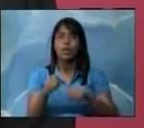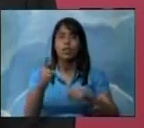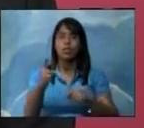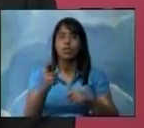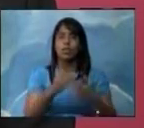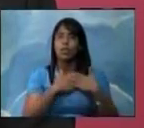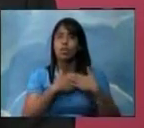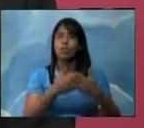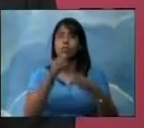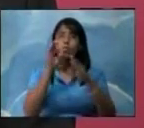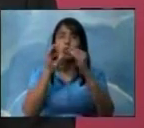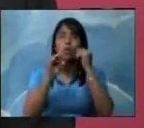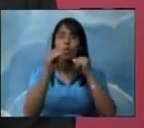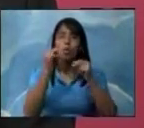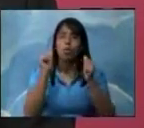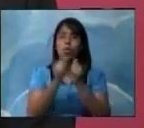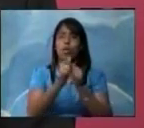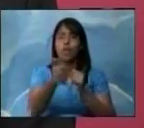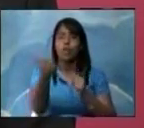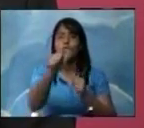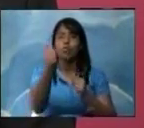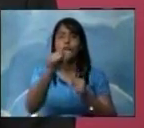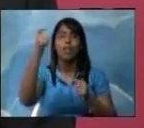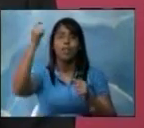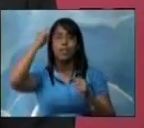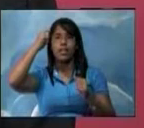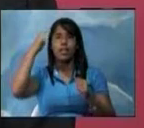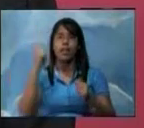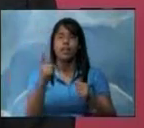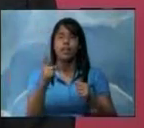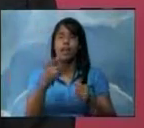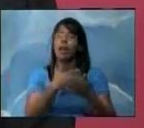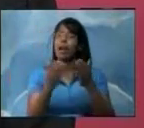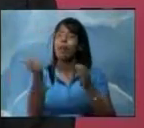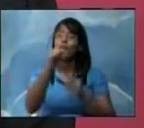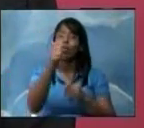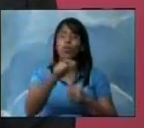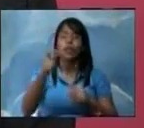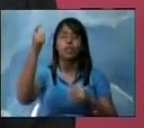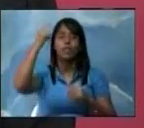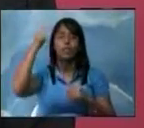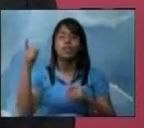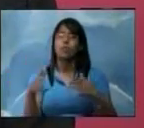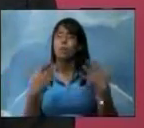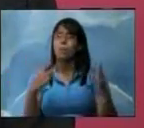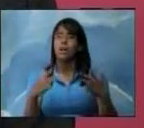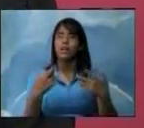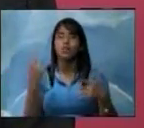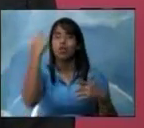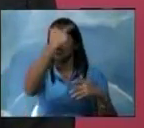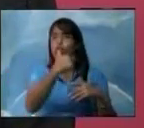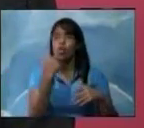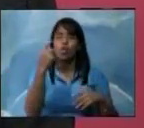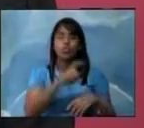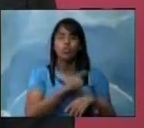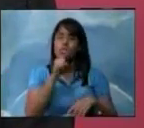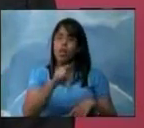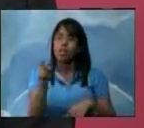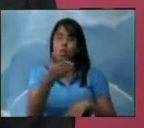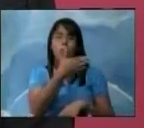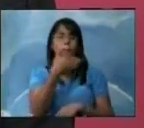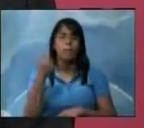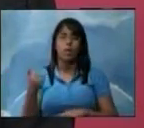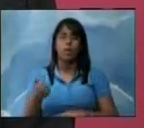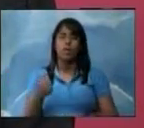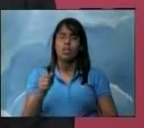y probó con ellos 10 días. Y al cabo de los 10 días, pareció el rostro de ellos